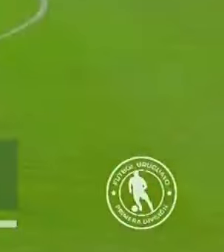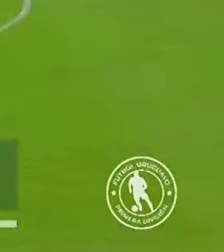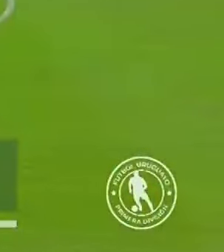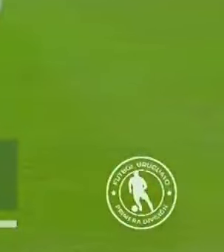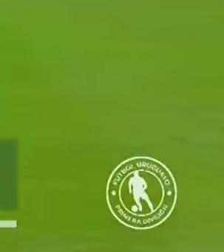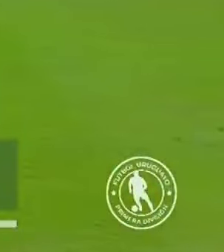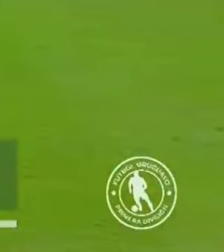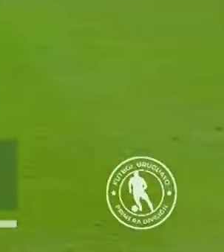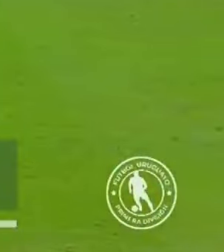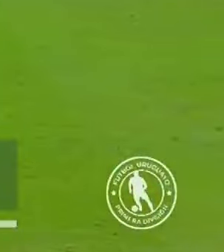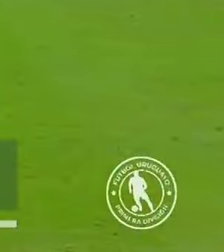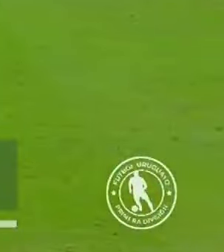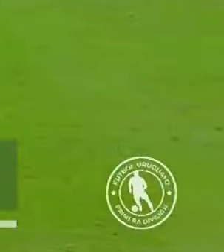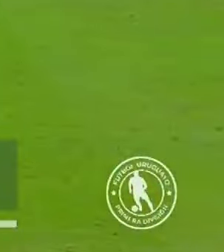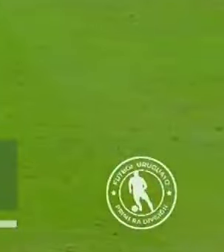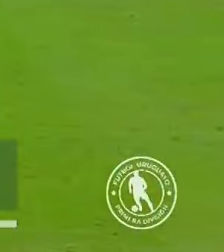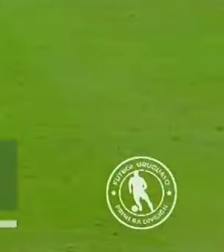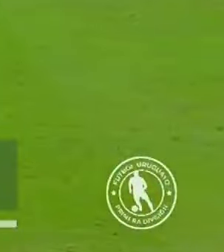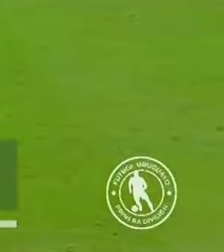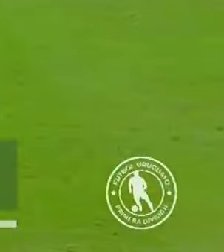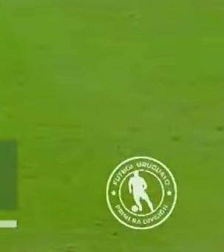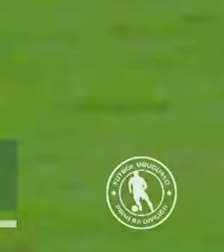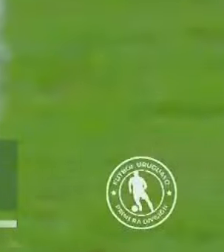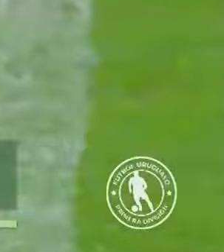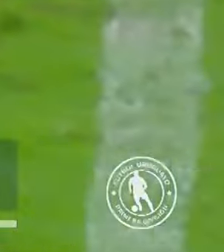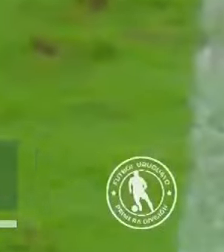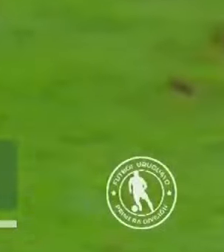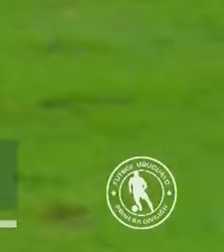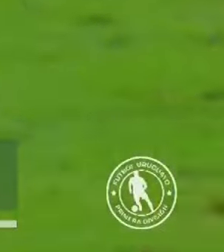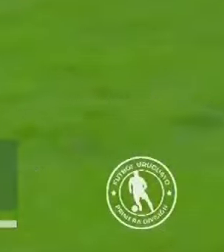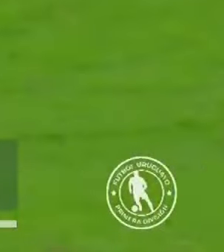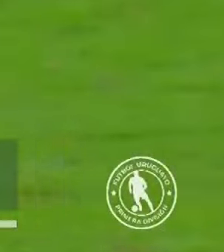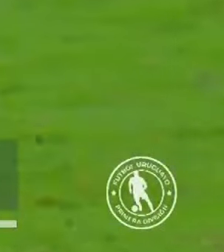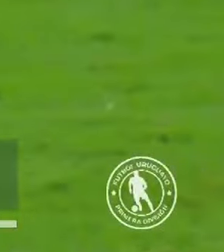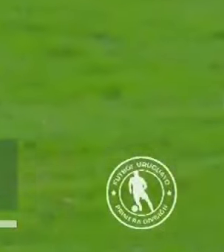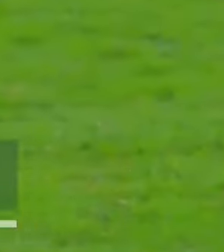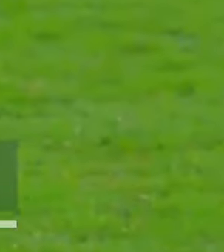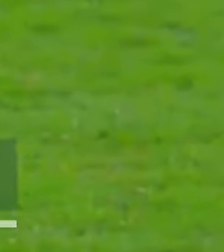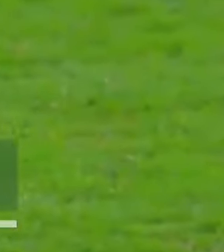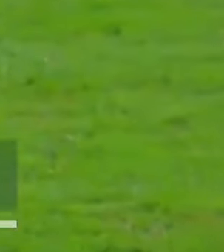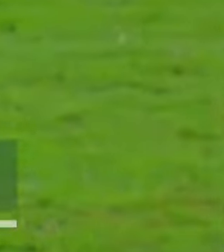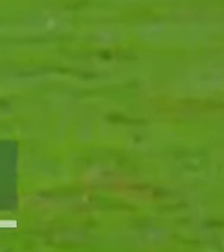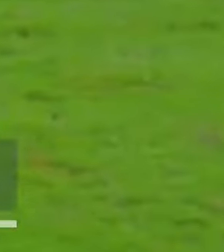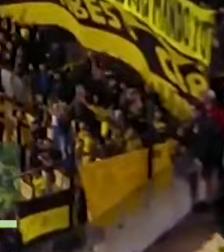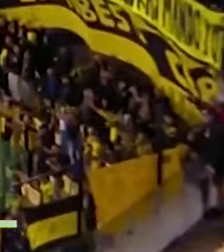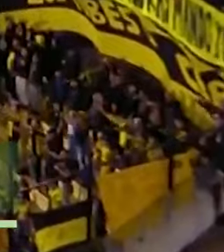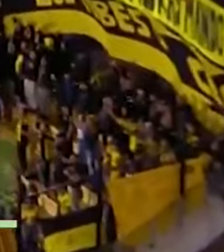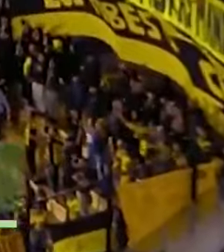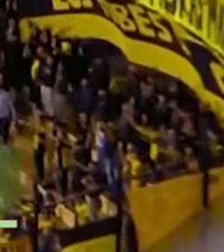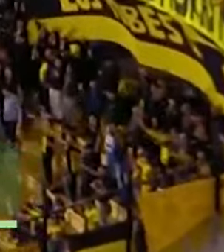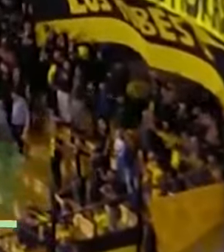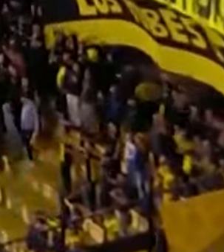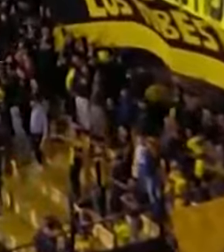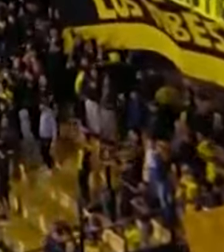Boston River en Florida la próxima semana y antes semifinal por copa Uruguay frente a